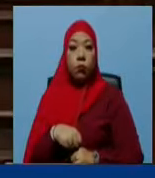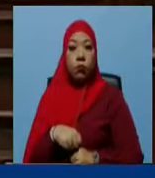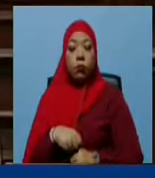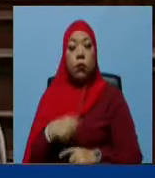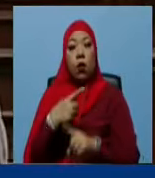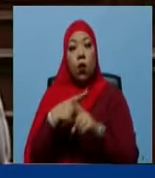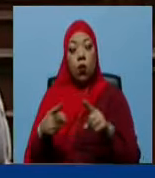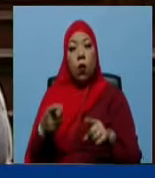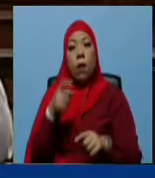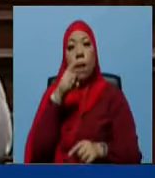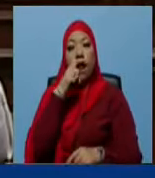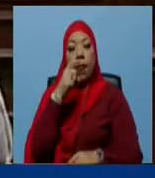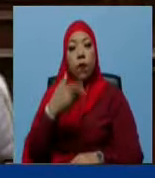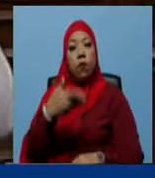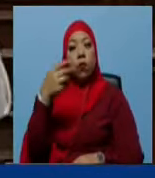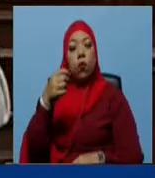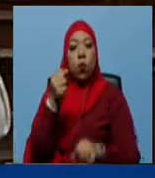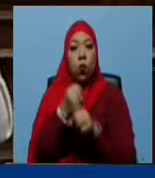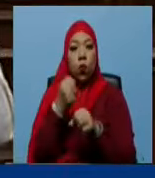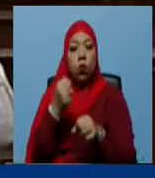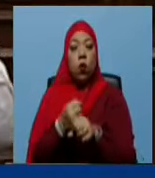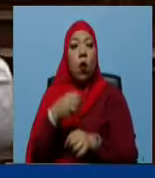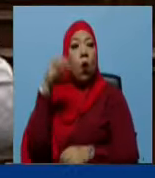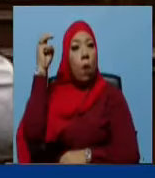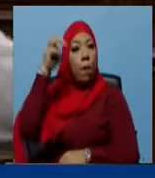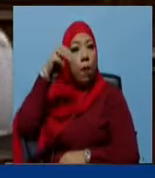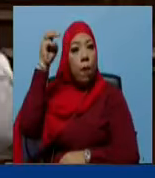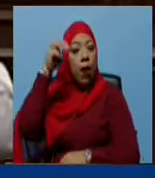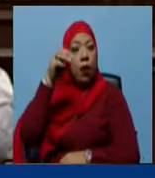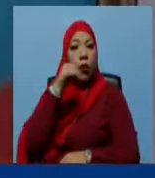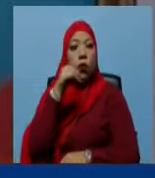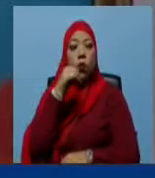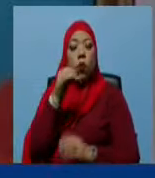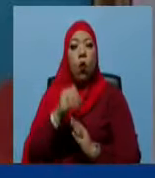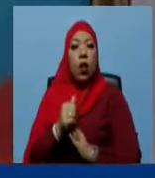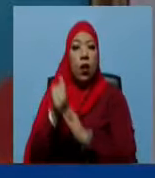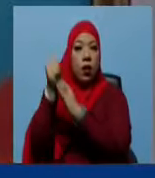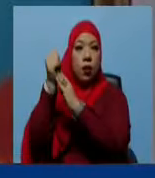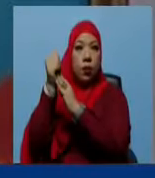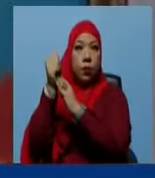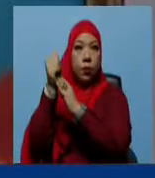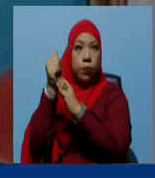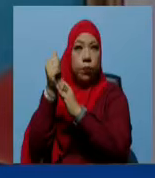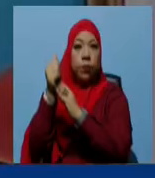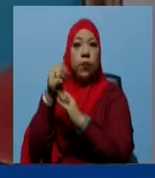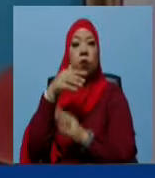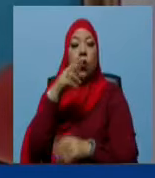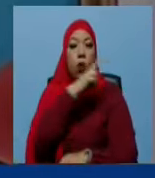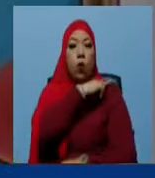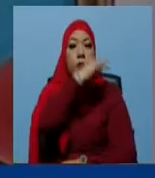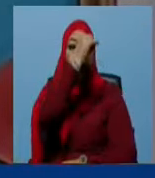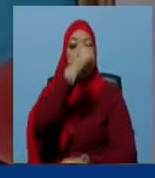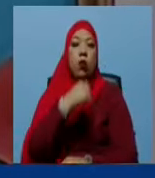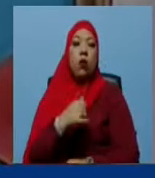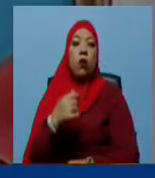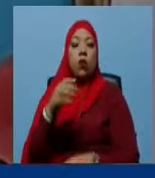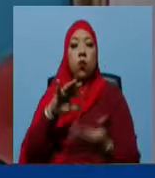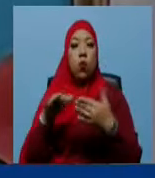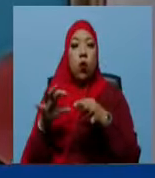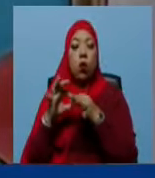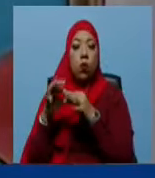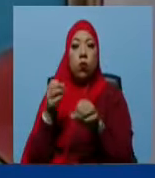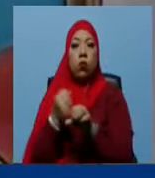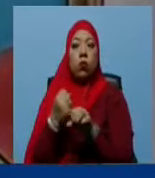Pero una de sus grandes virtudes como maestro, como líder, como jefe, era su